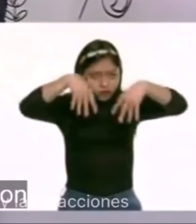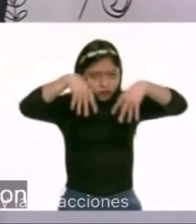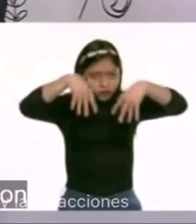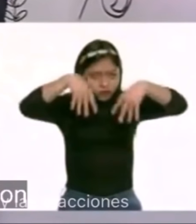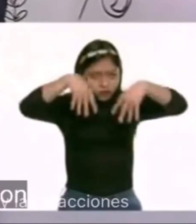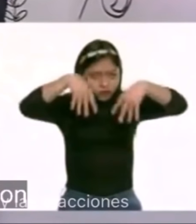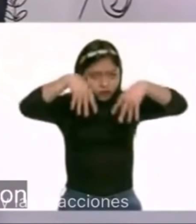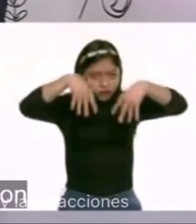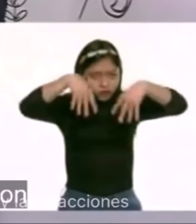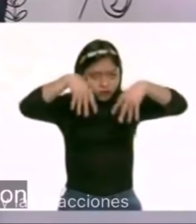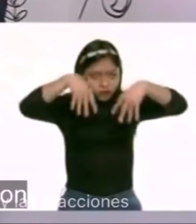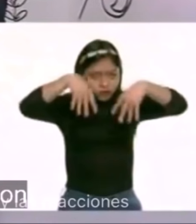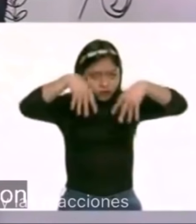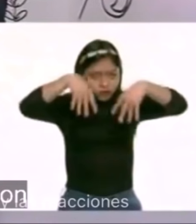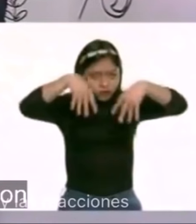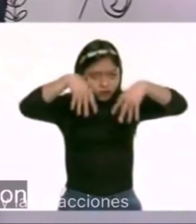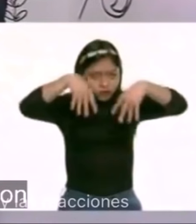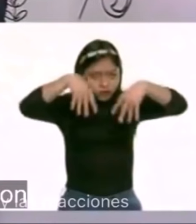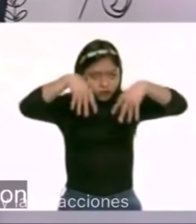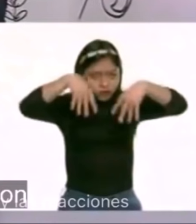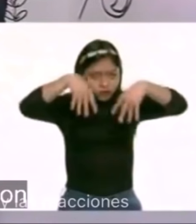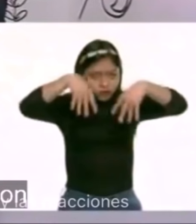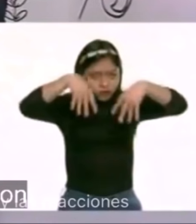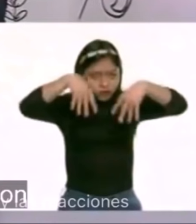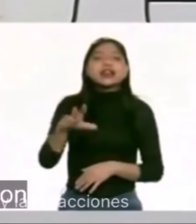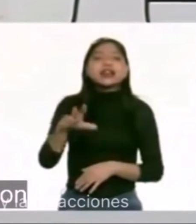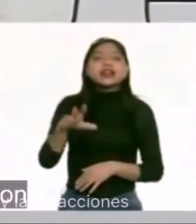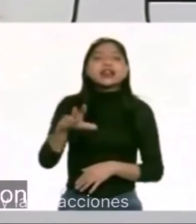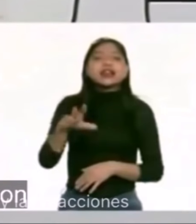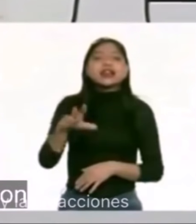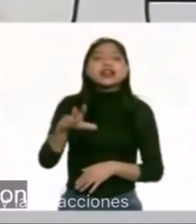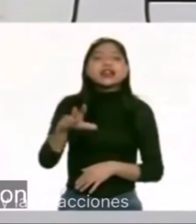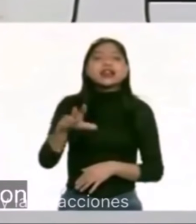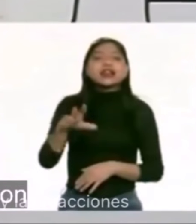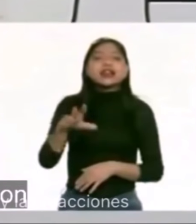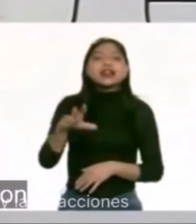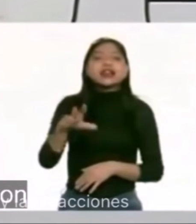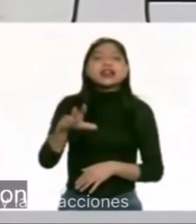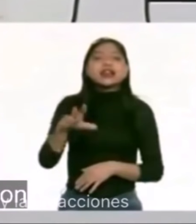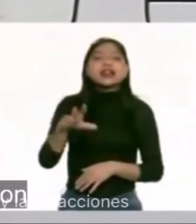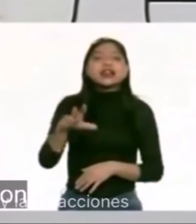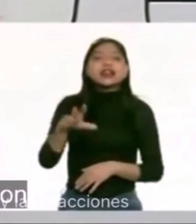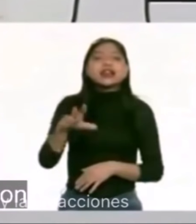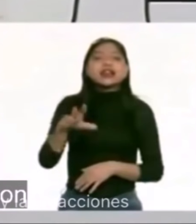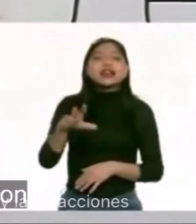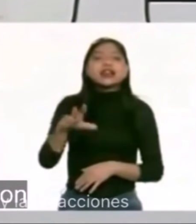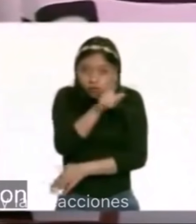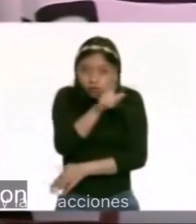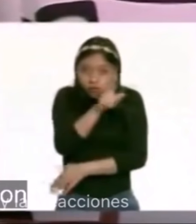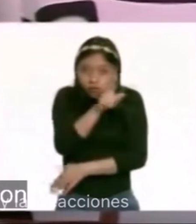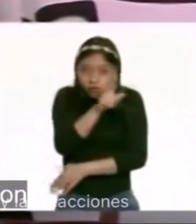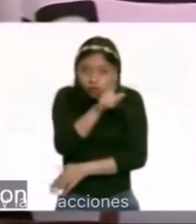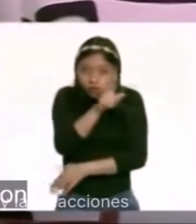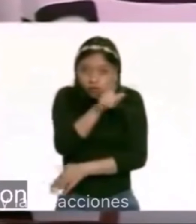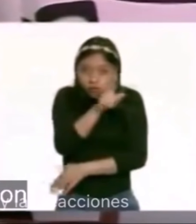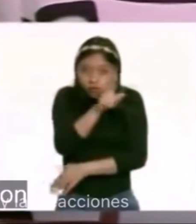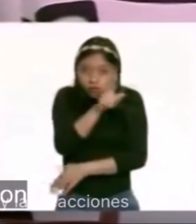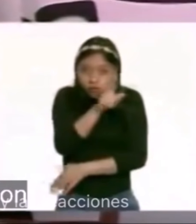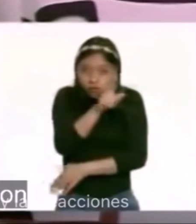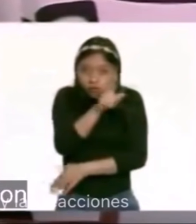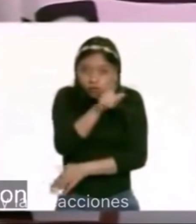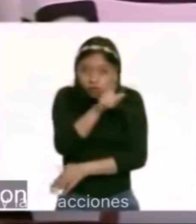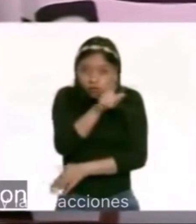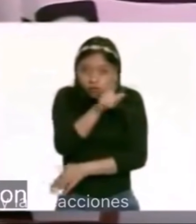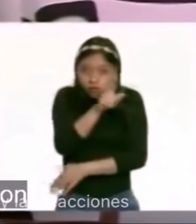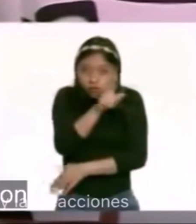cosas que más me gusta es la posibilidad de transformarme en varios personajes conoces una ópera que se llama las bodas de figura hay una cantidad de